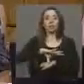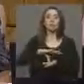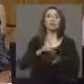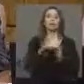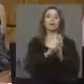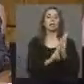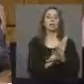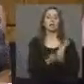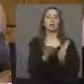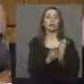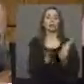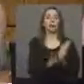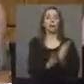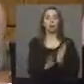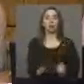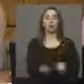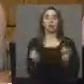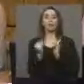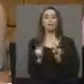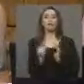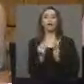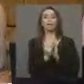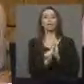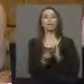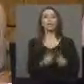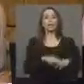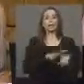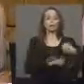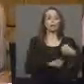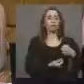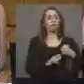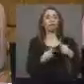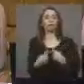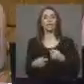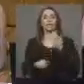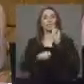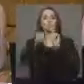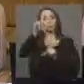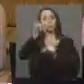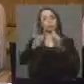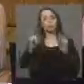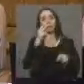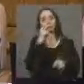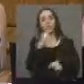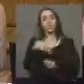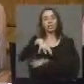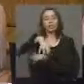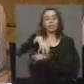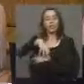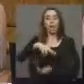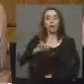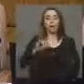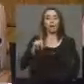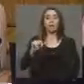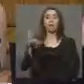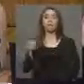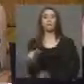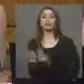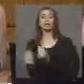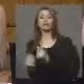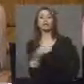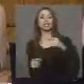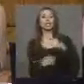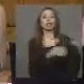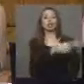reglamentos, de formas de priorizar inversión, pero la estadística indica que Niebla tiene menos demanda que otras localidades, por lo